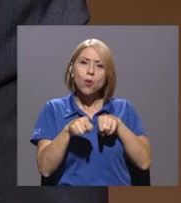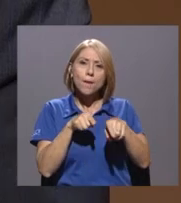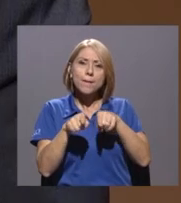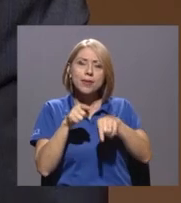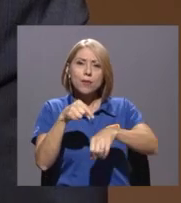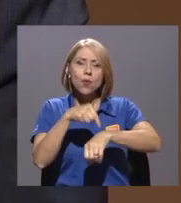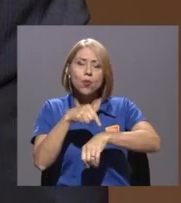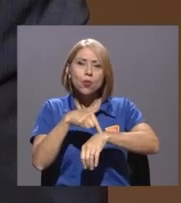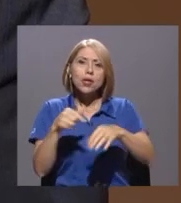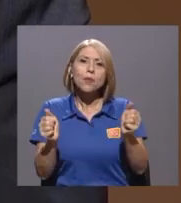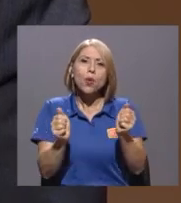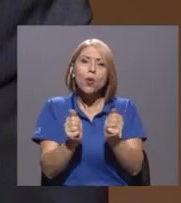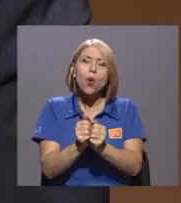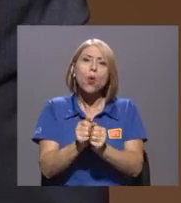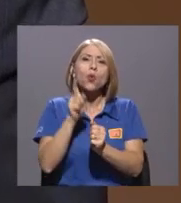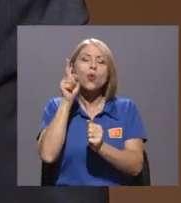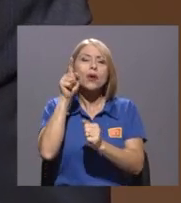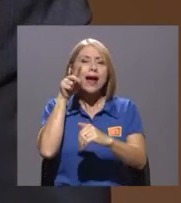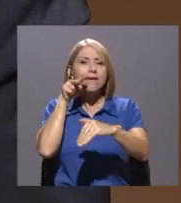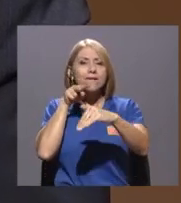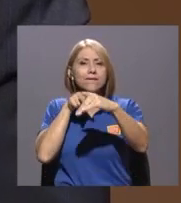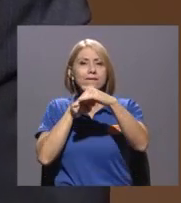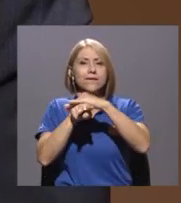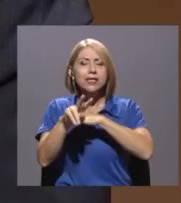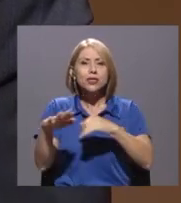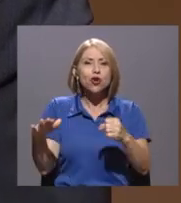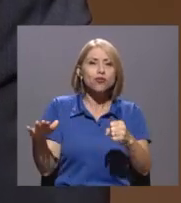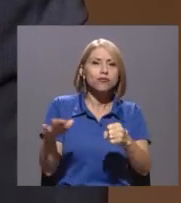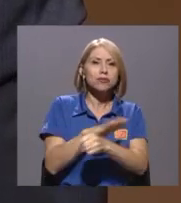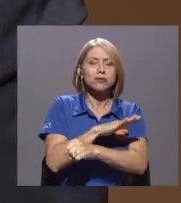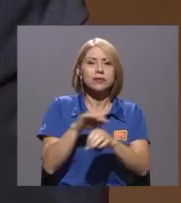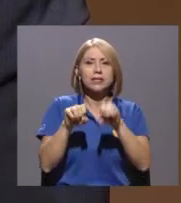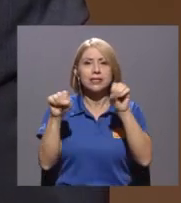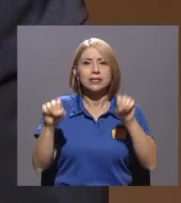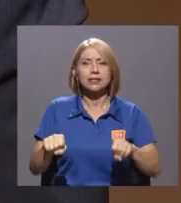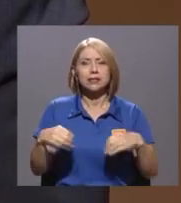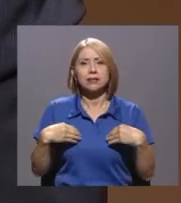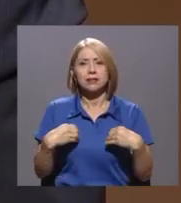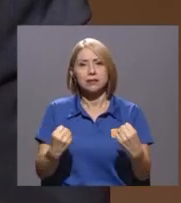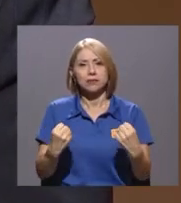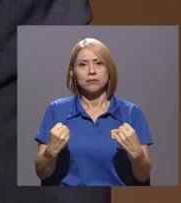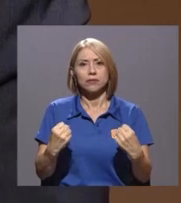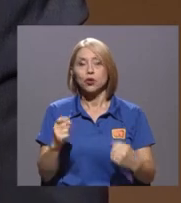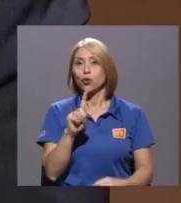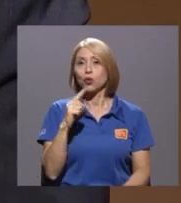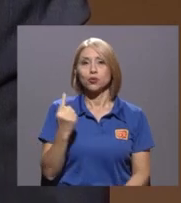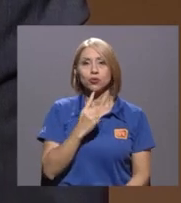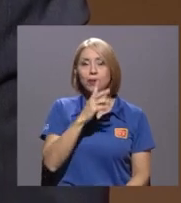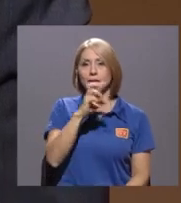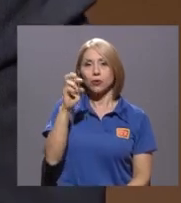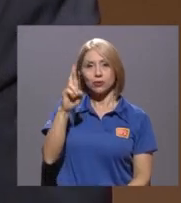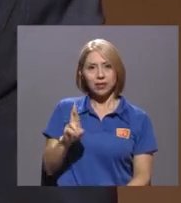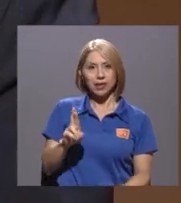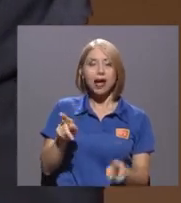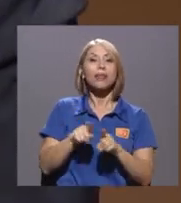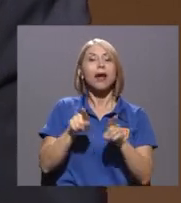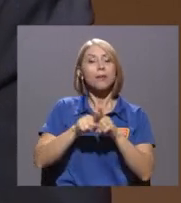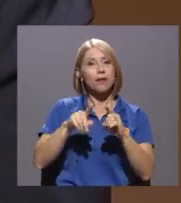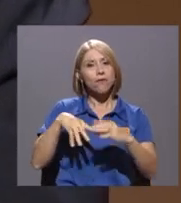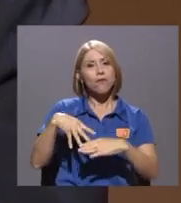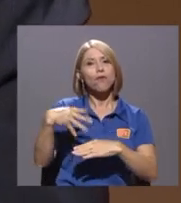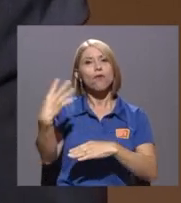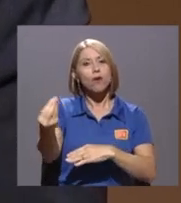visión integral de los sistemas de salud no sólo en costa rica sino más allá de costa rica